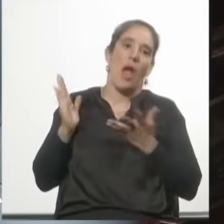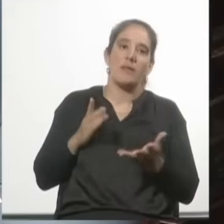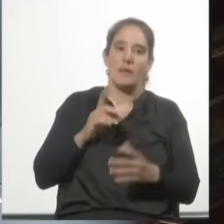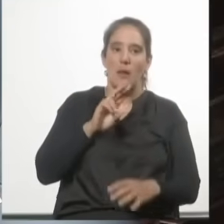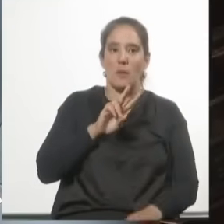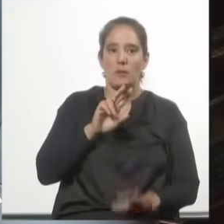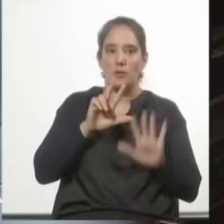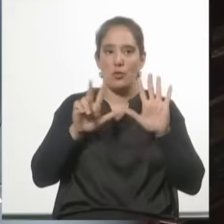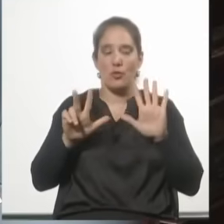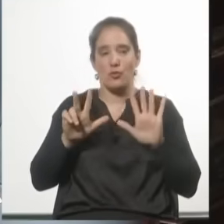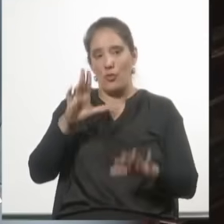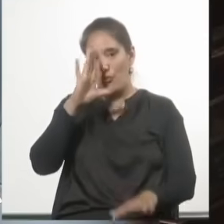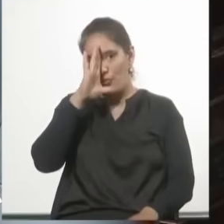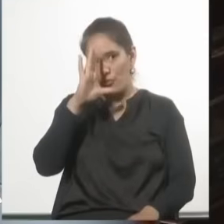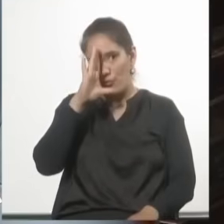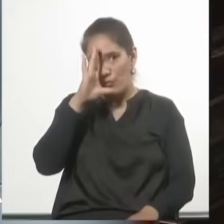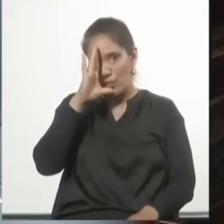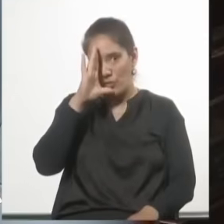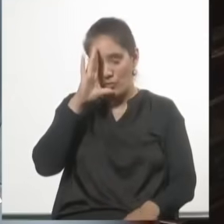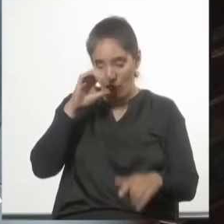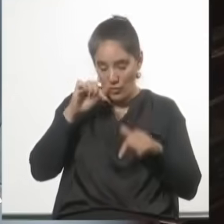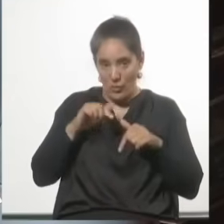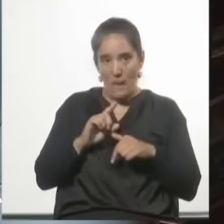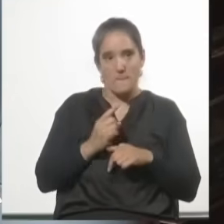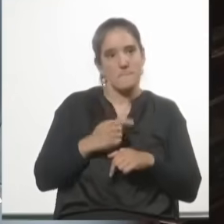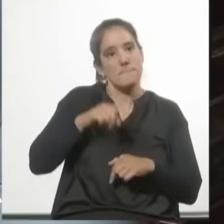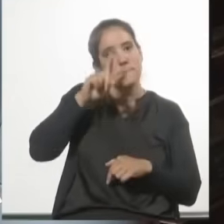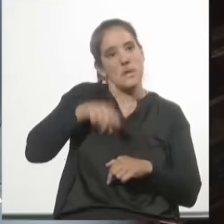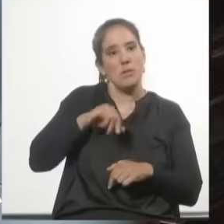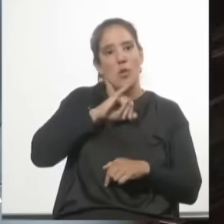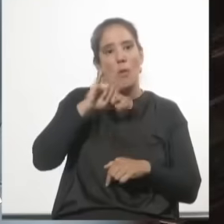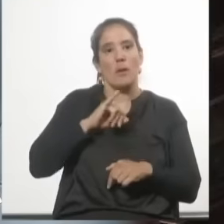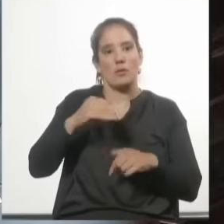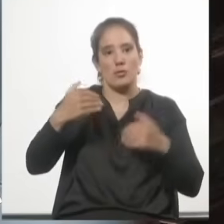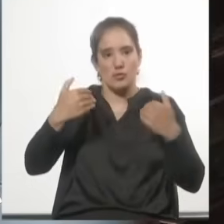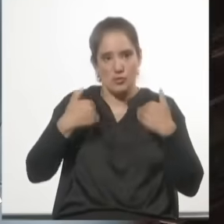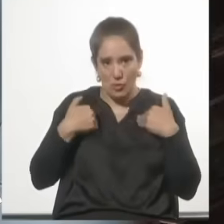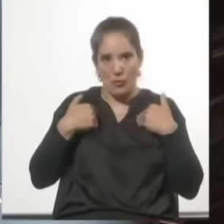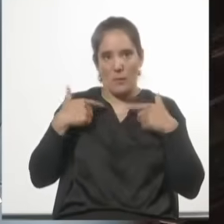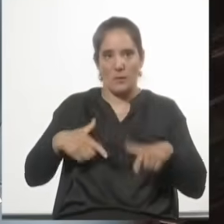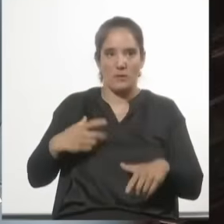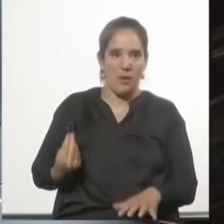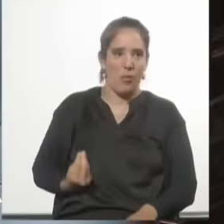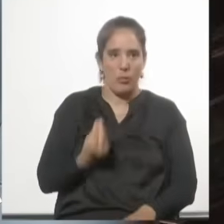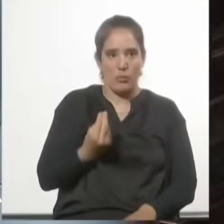febrero toman las resoluciones, a partir del 1 de marzo las toma esta ministra.